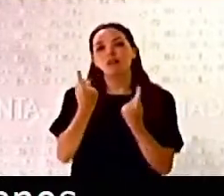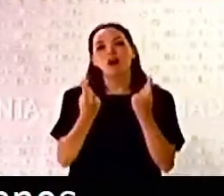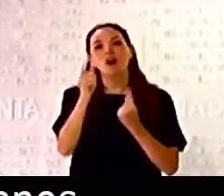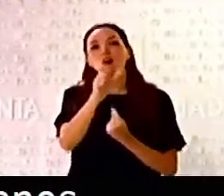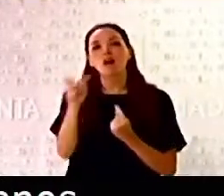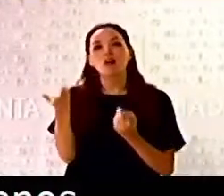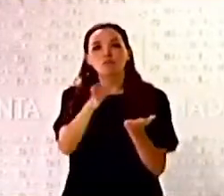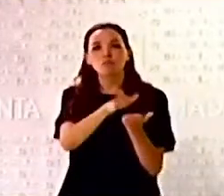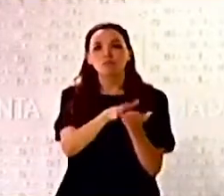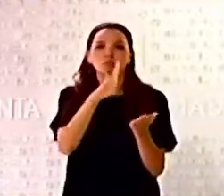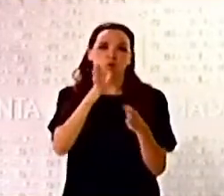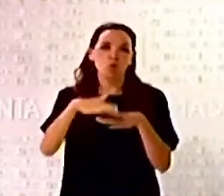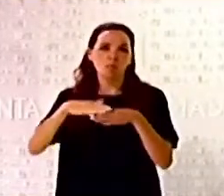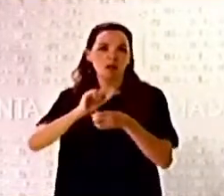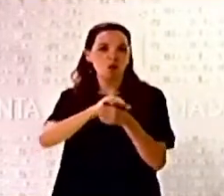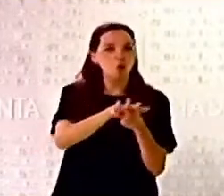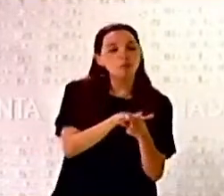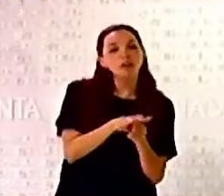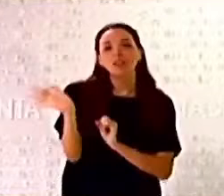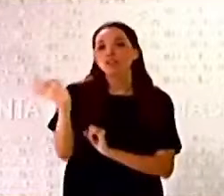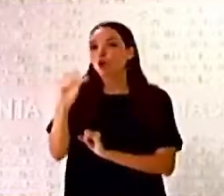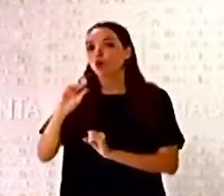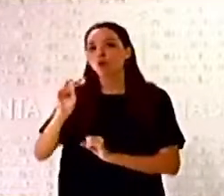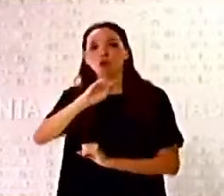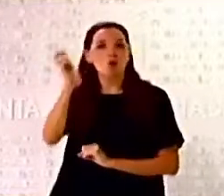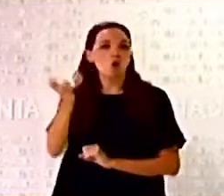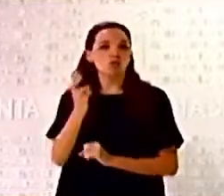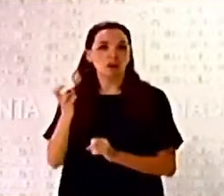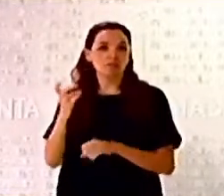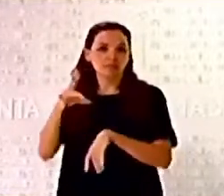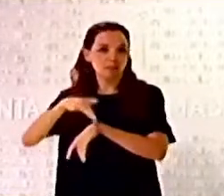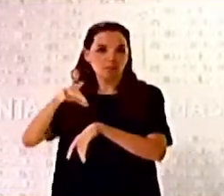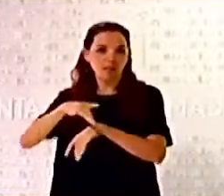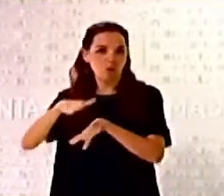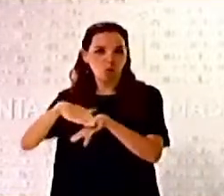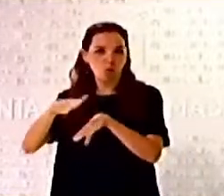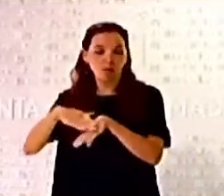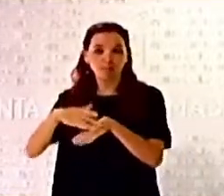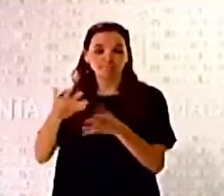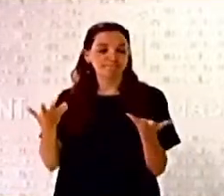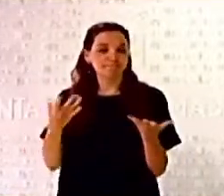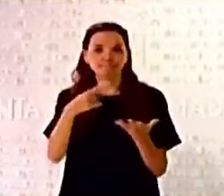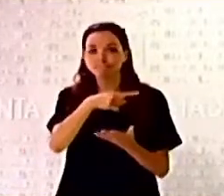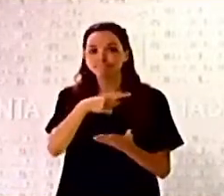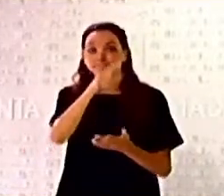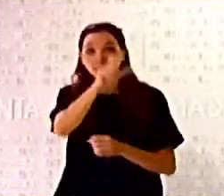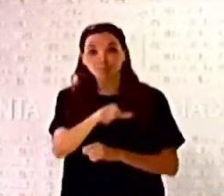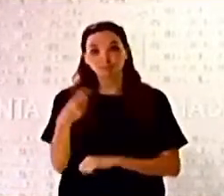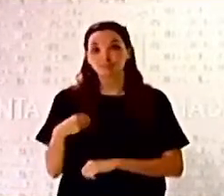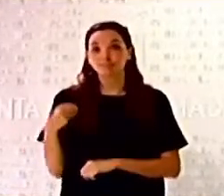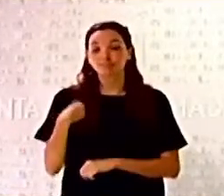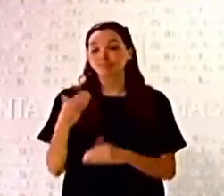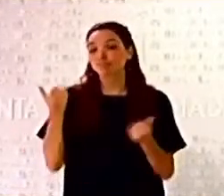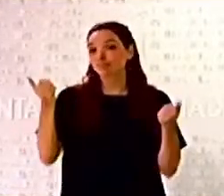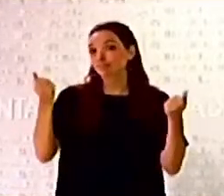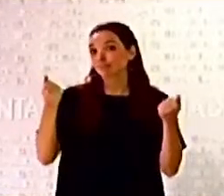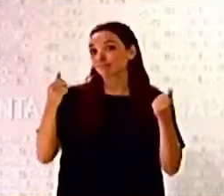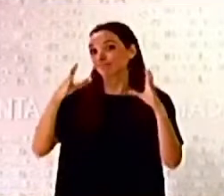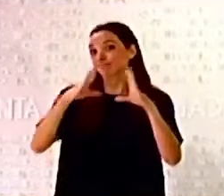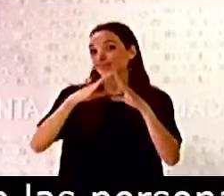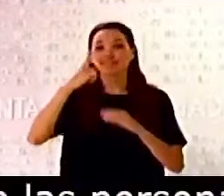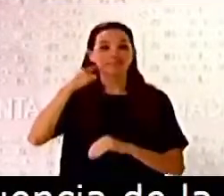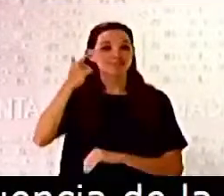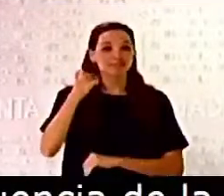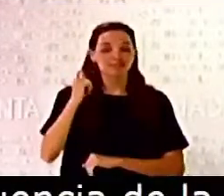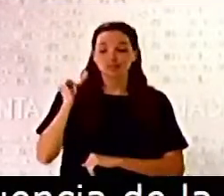la COVID-19 o como consecuencia de cualquier otra enfermedad y no han tenido la posibilidad de despedirlo